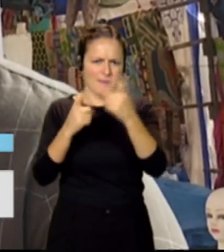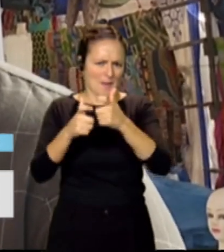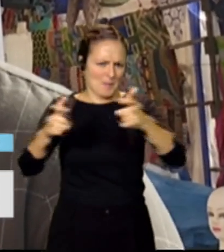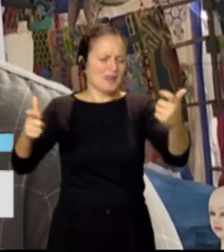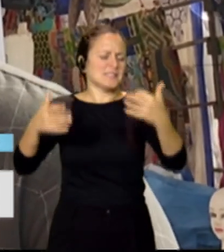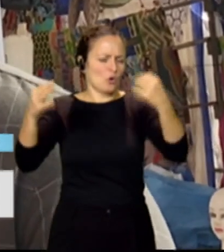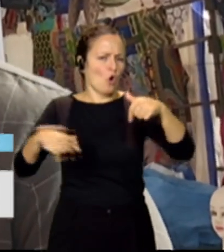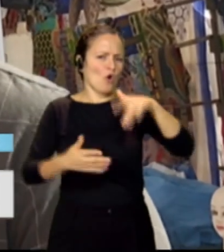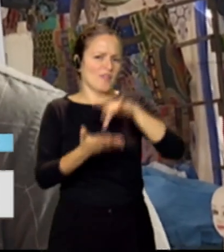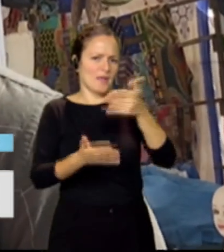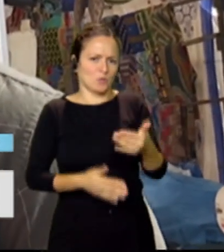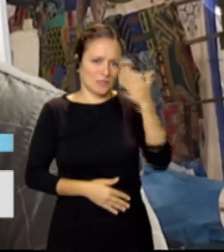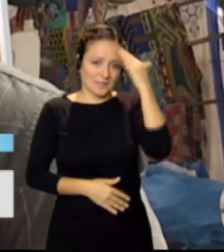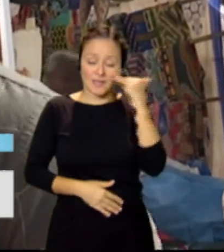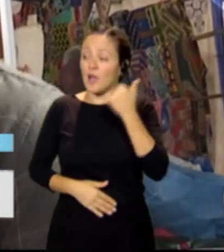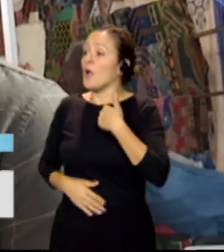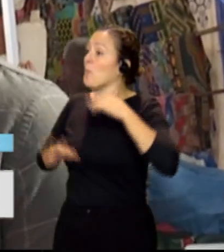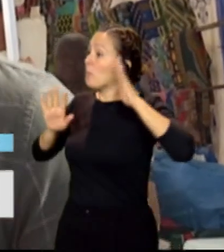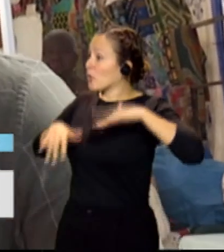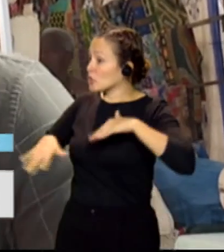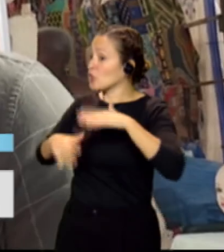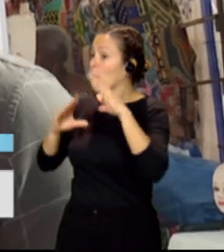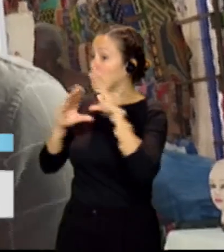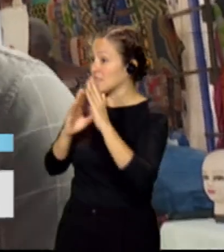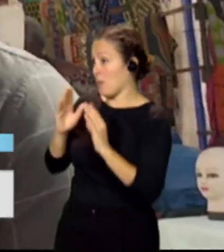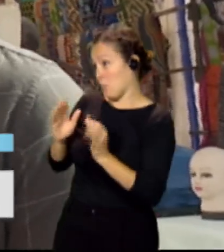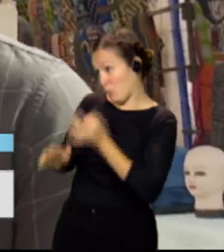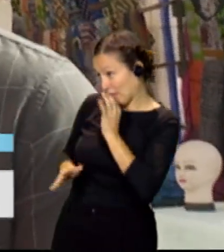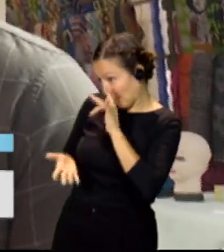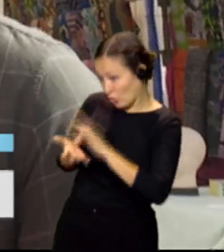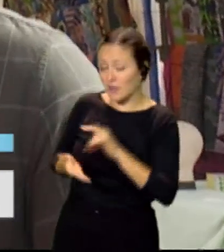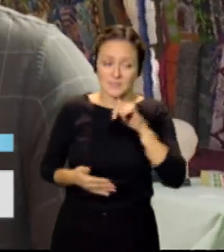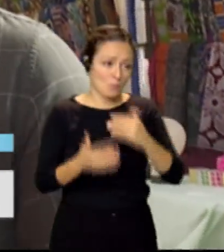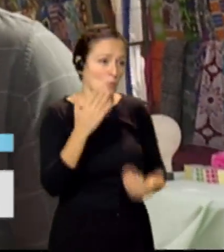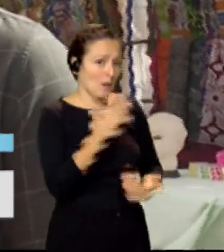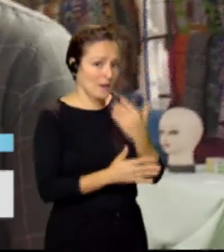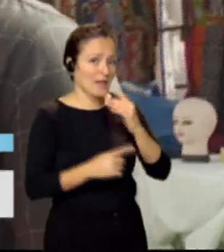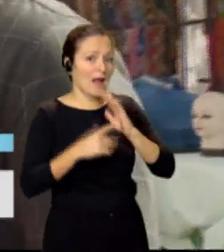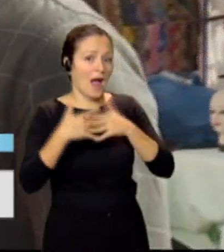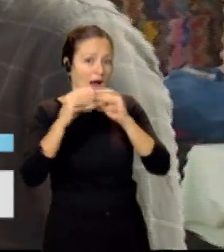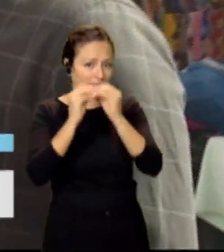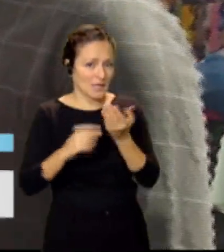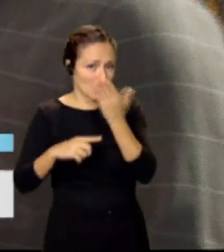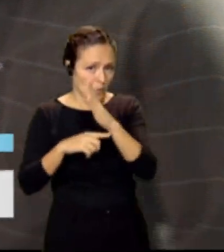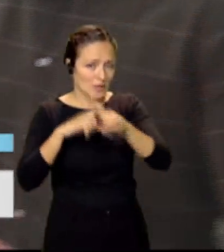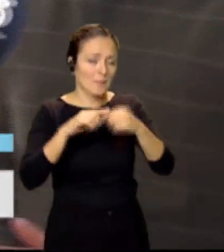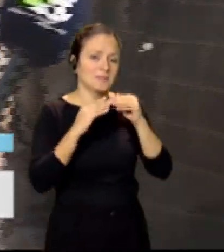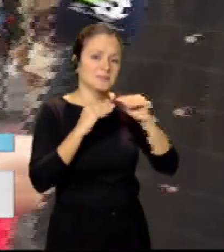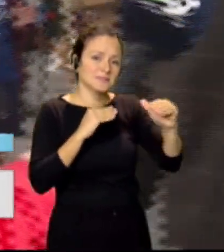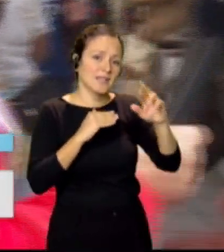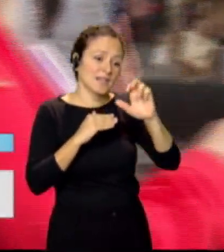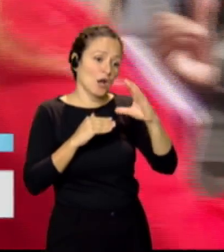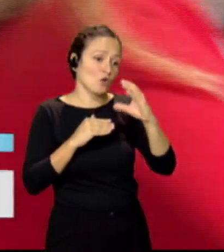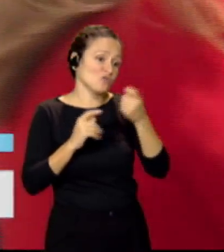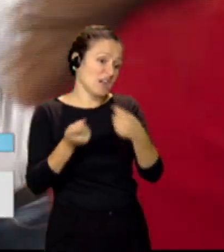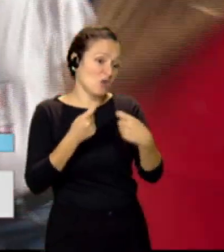Telde. La procesión y la misa por la tarde, ¿no? Sí, por la mañana tenemos la muestra de artesanía, tenemos la recova, tenemos esta feria